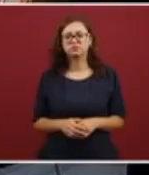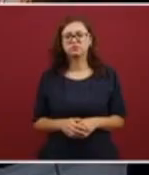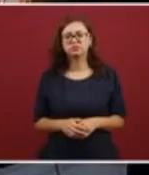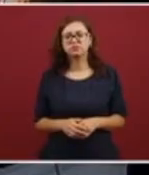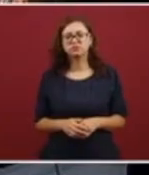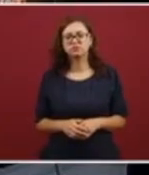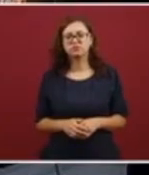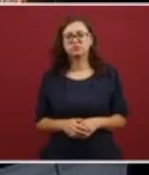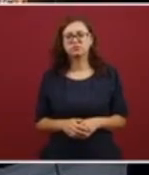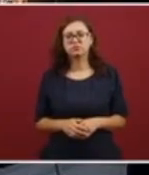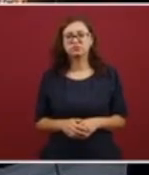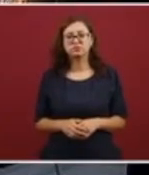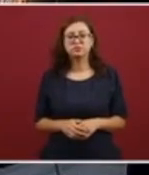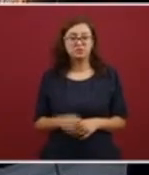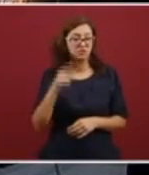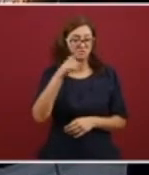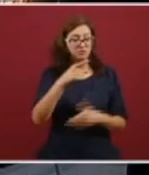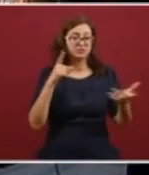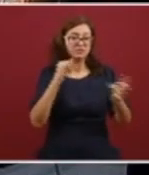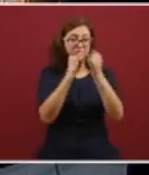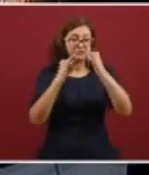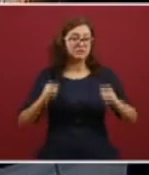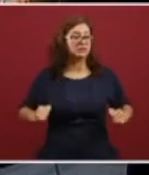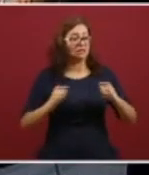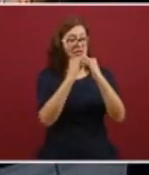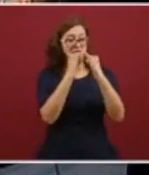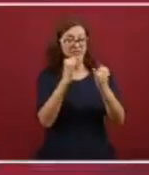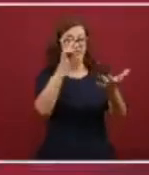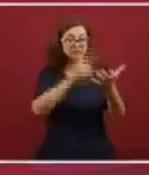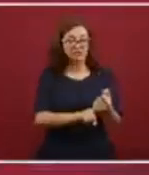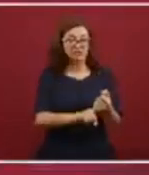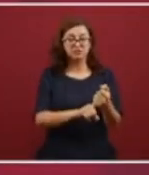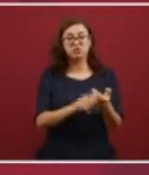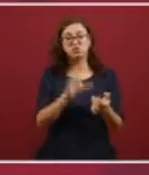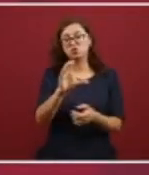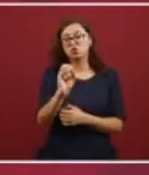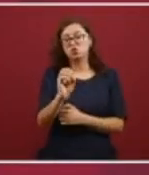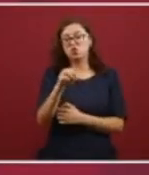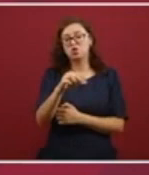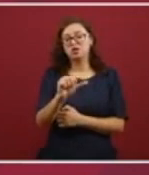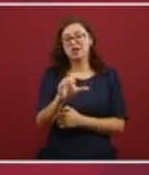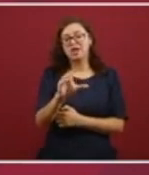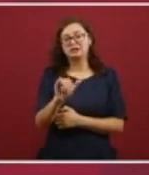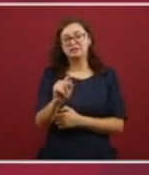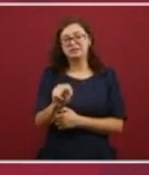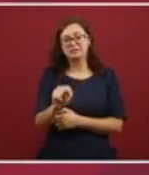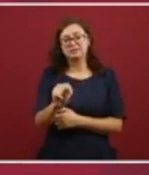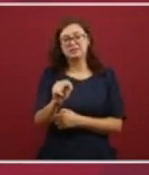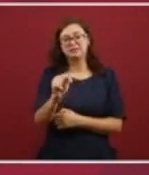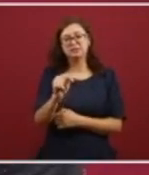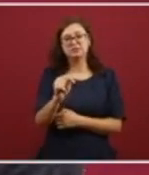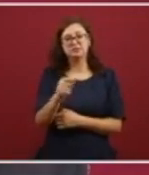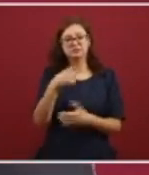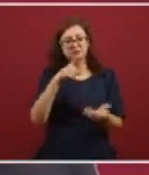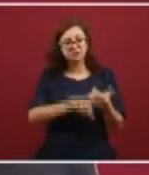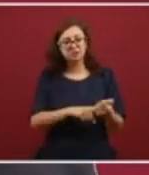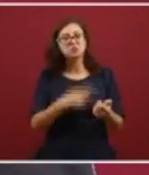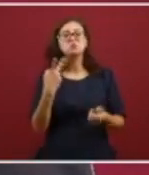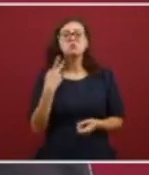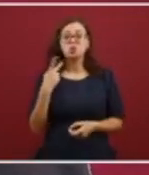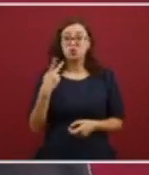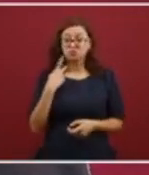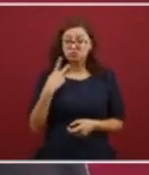en estos organismos, ¿sí?, el CONACYT, pues habían hasta